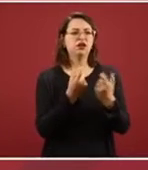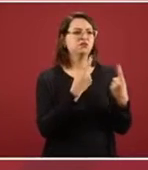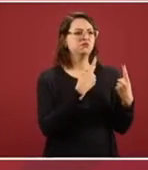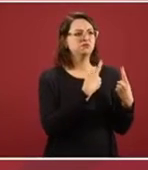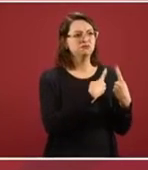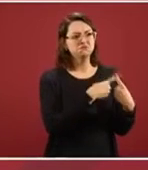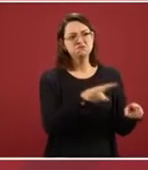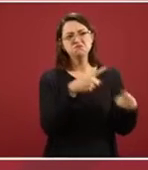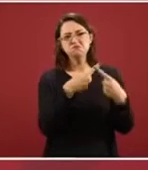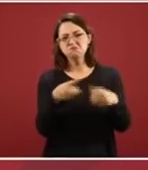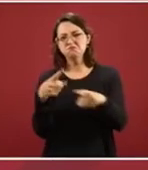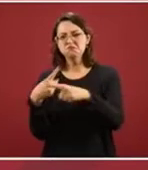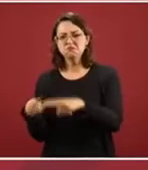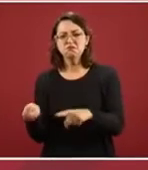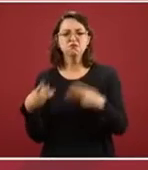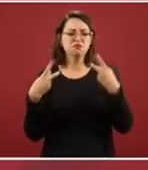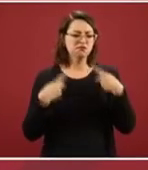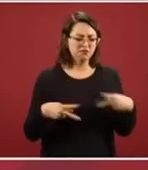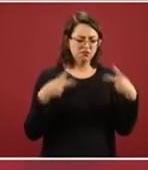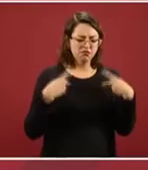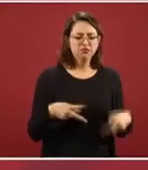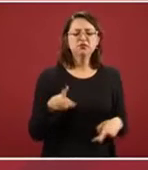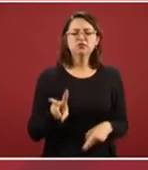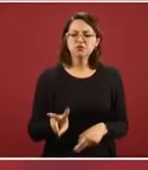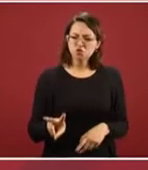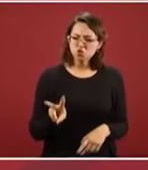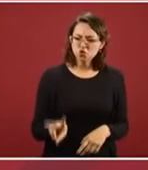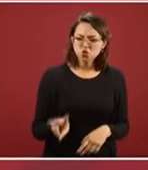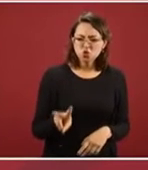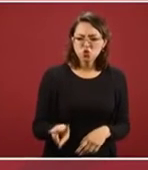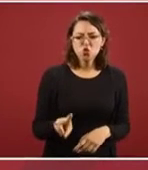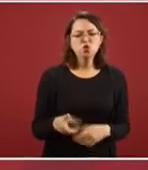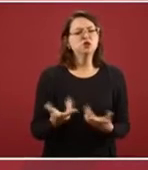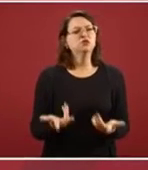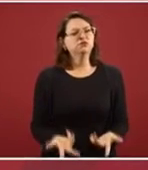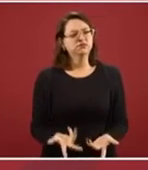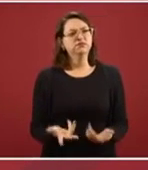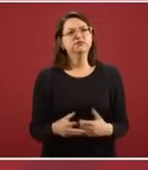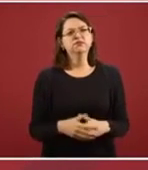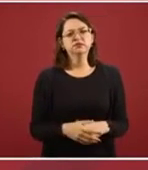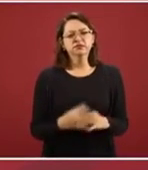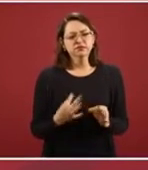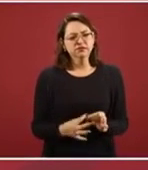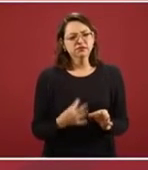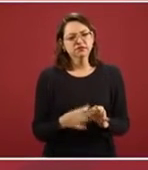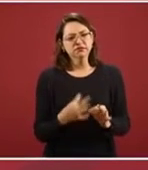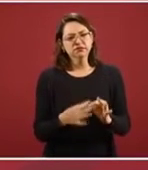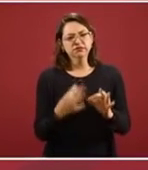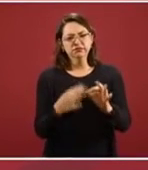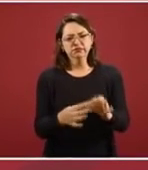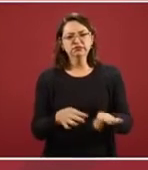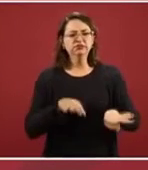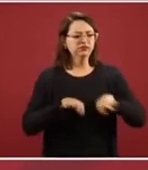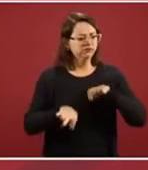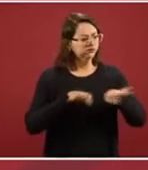personas de sociedad civil que cumplieron bien su